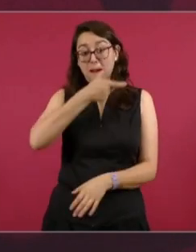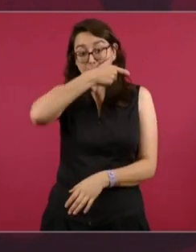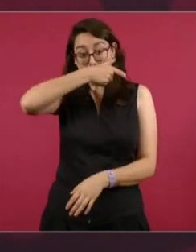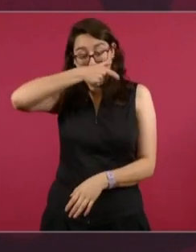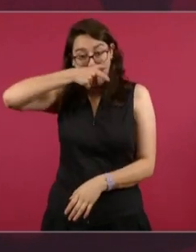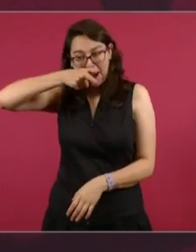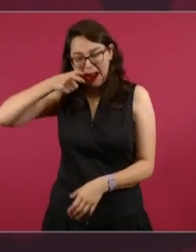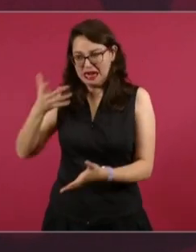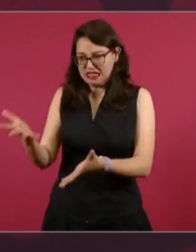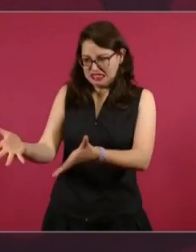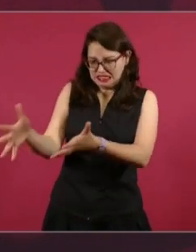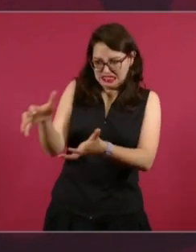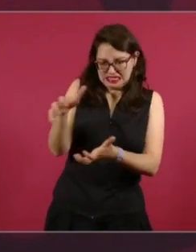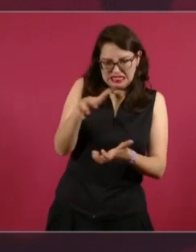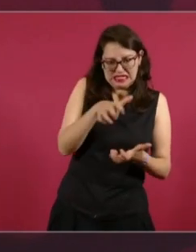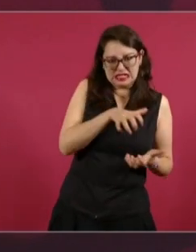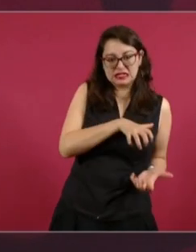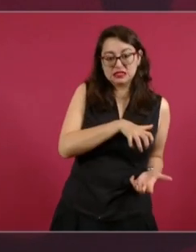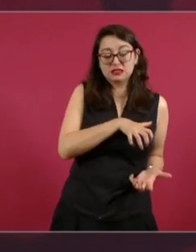ambiciosos.